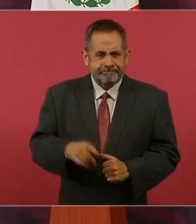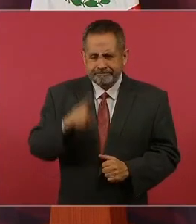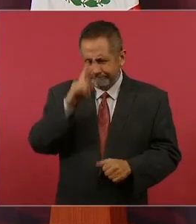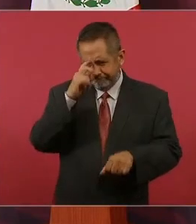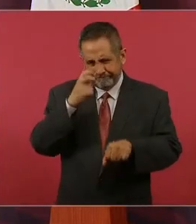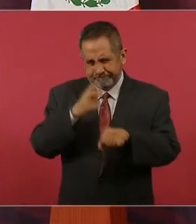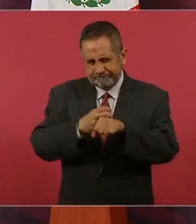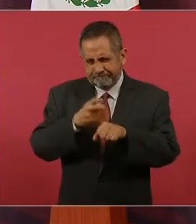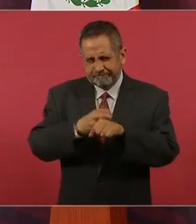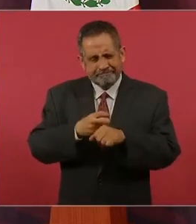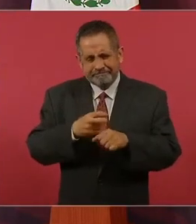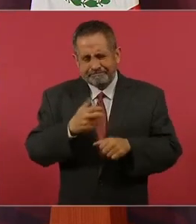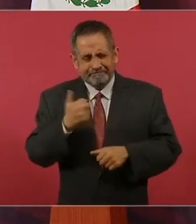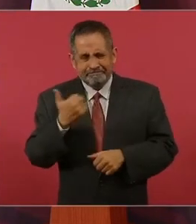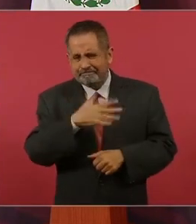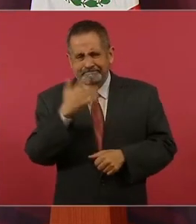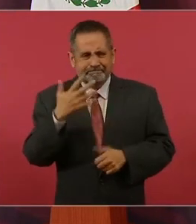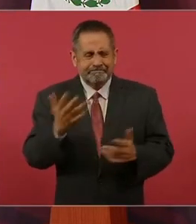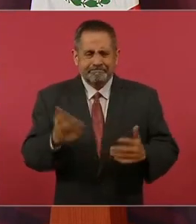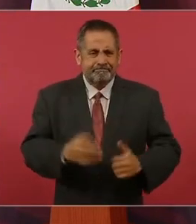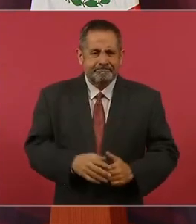cretinos.